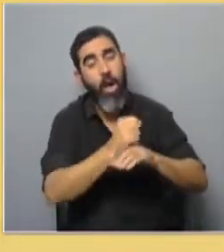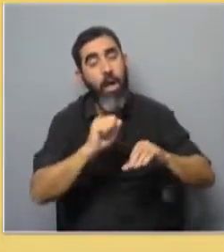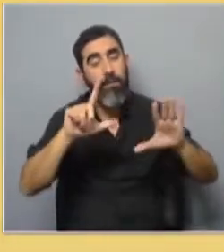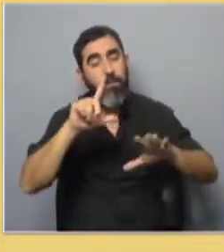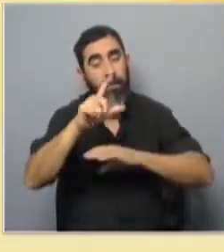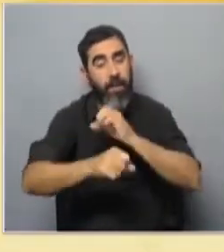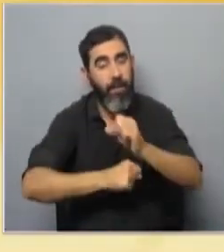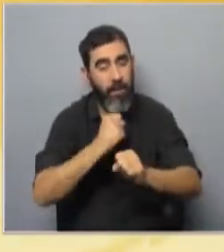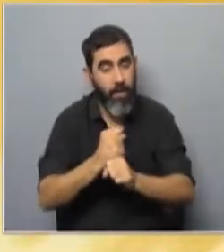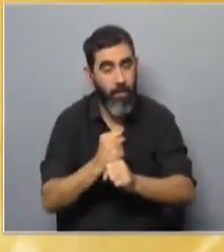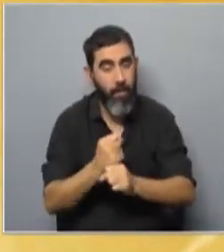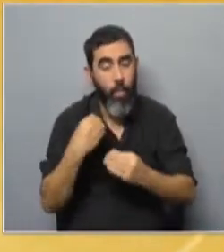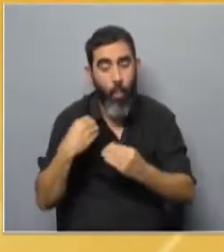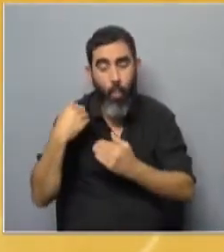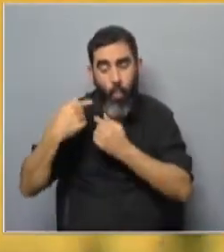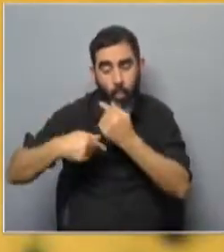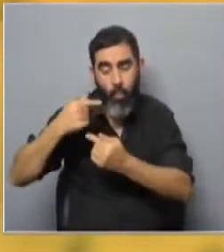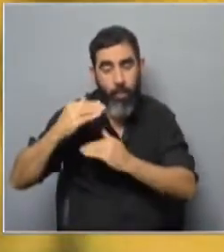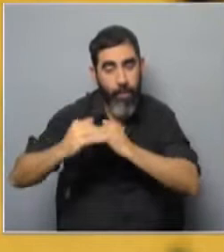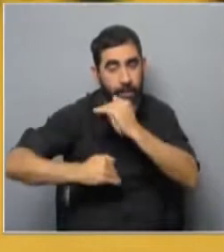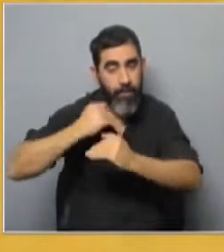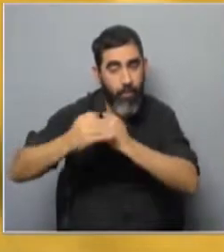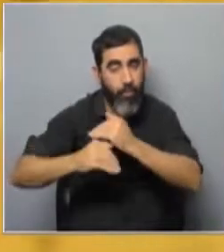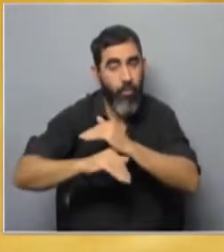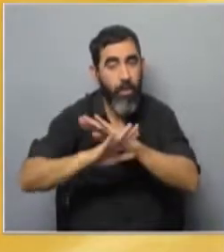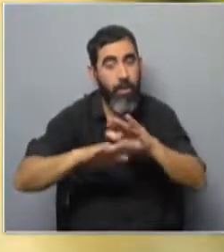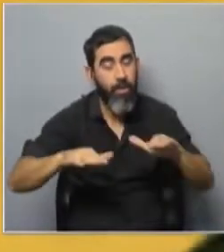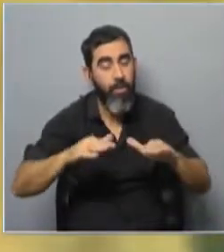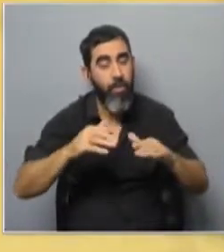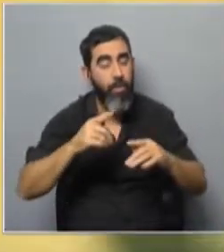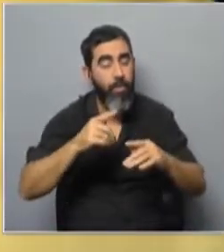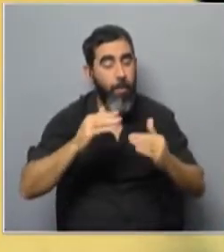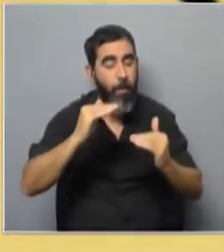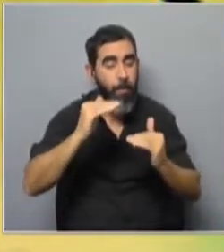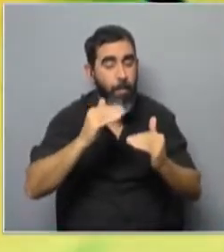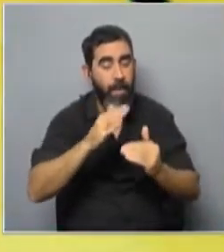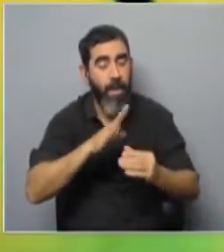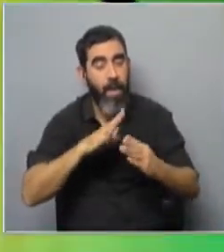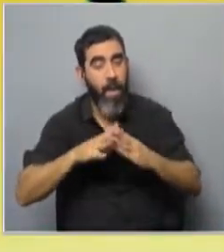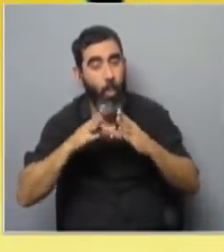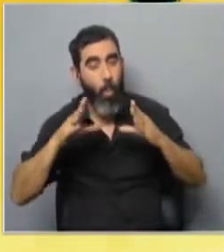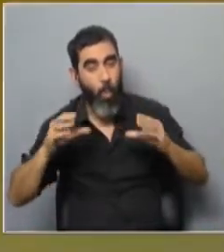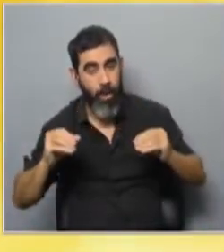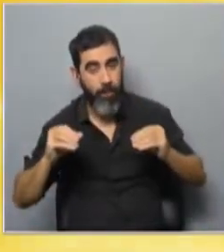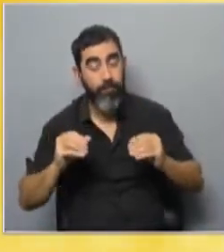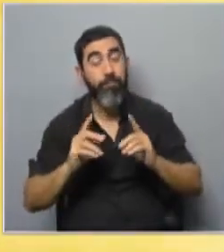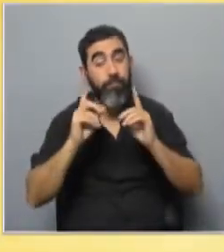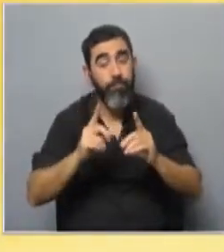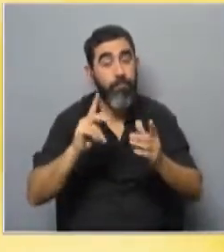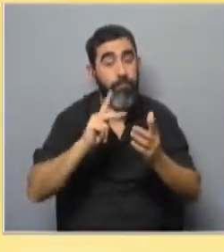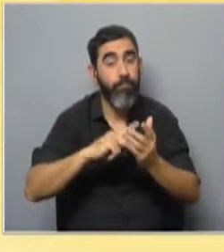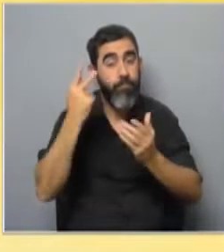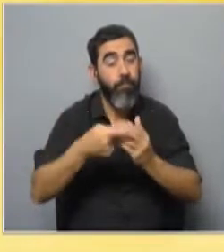cómo continúa ese desarrollo. Esto va a ser en niños en sectores medios, este proyecto está transcurriendo. También un